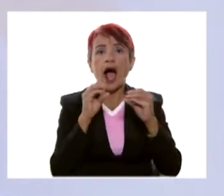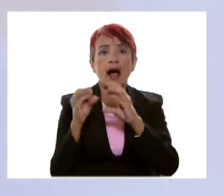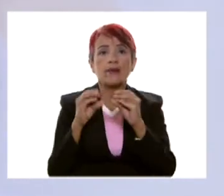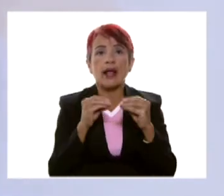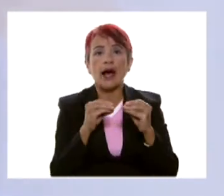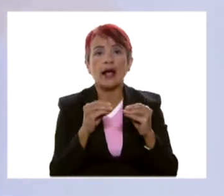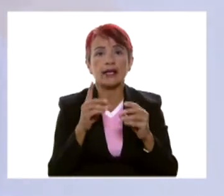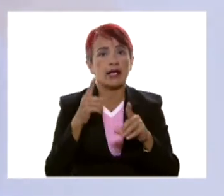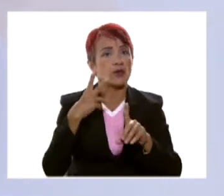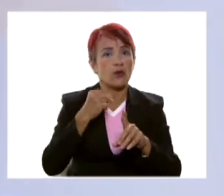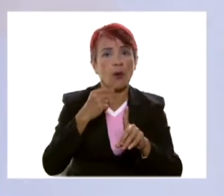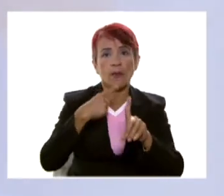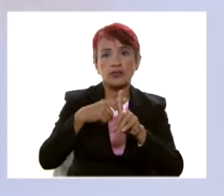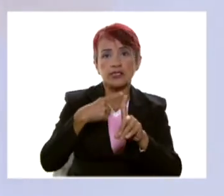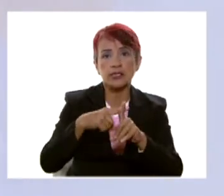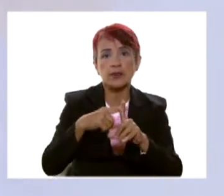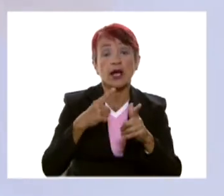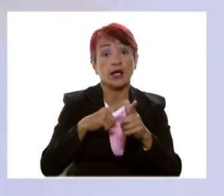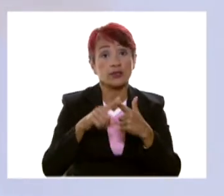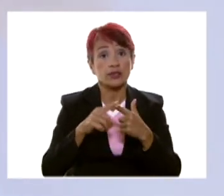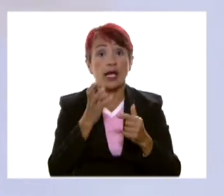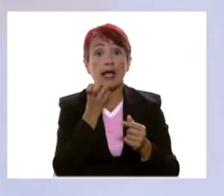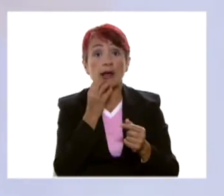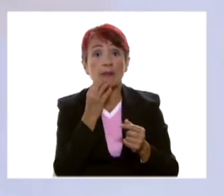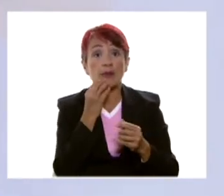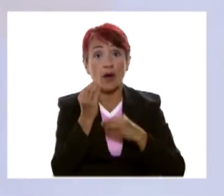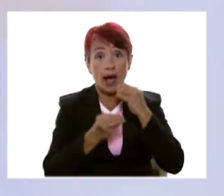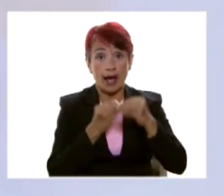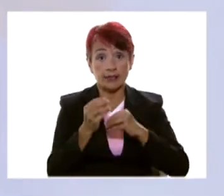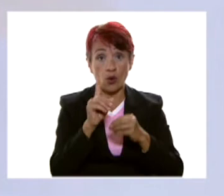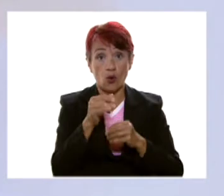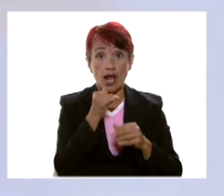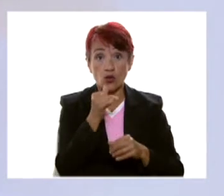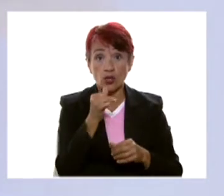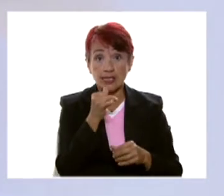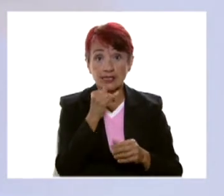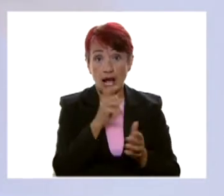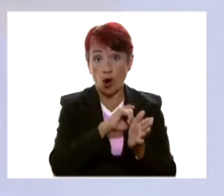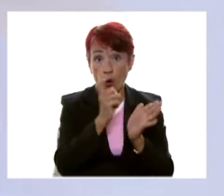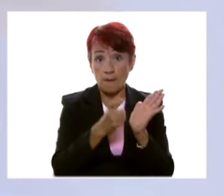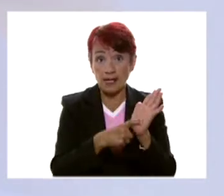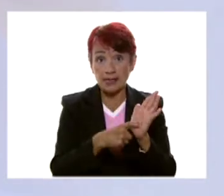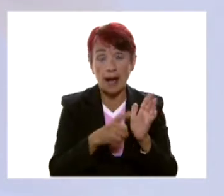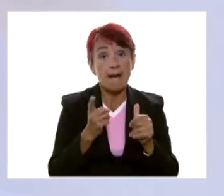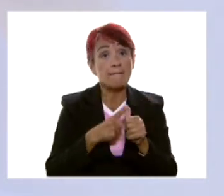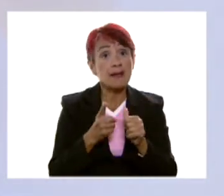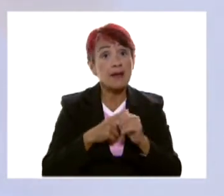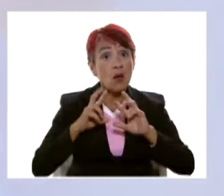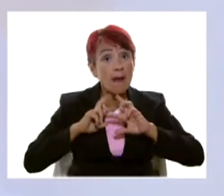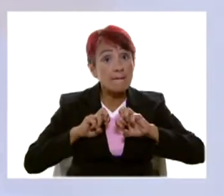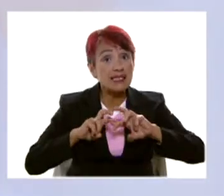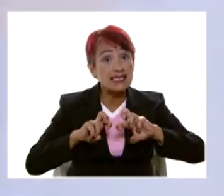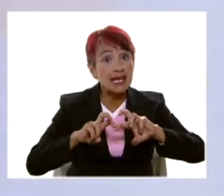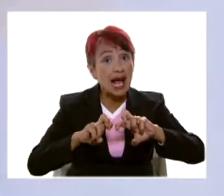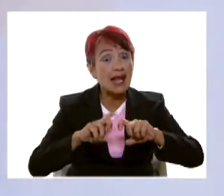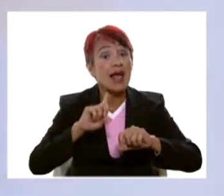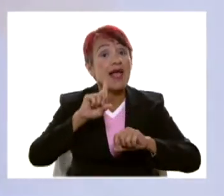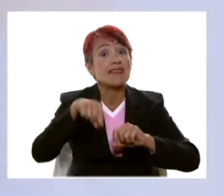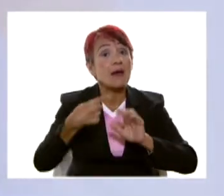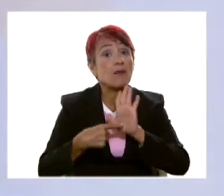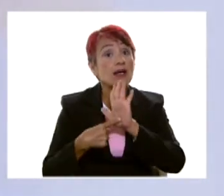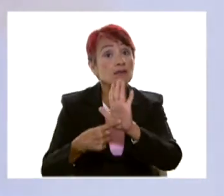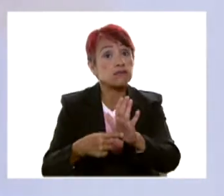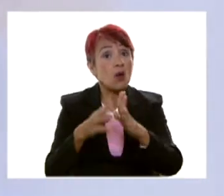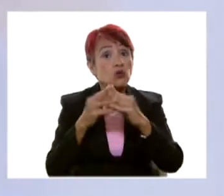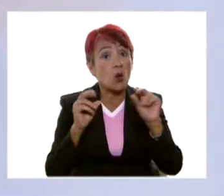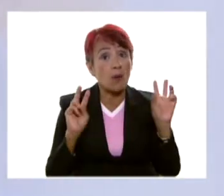no es positivo. Entonces, a la hora de realizar una noticia que sea concreta, debemos primero investigar e indagar bien para luego plasmar ese texto